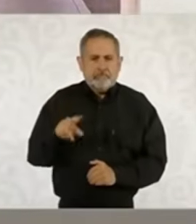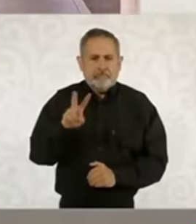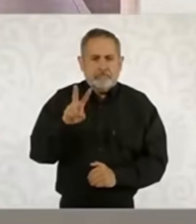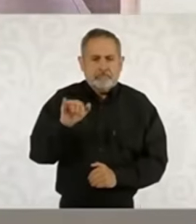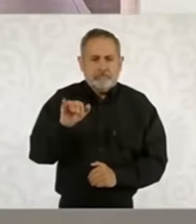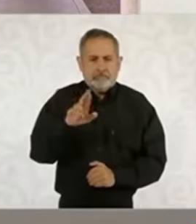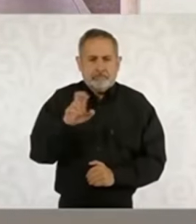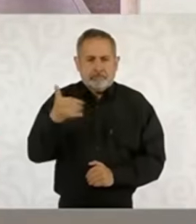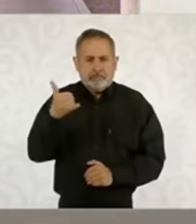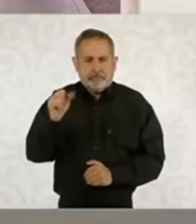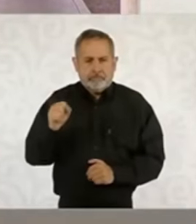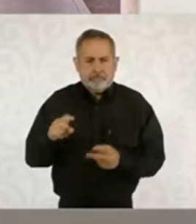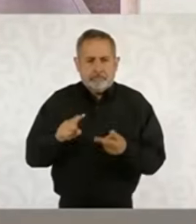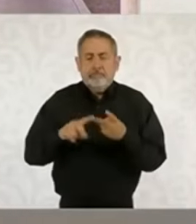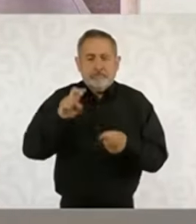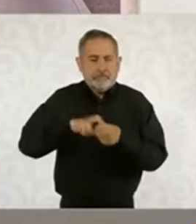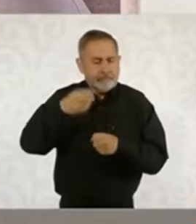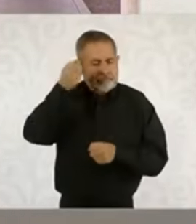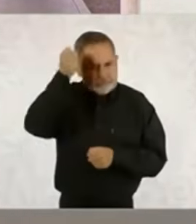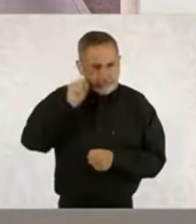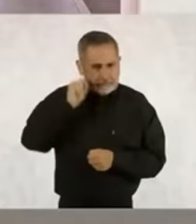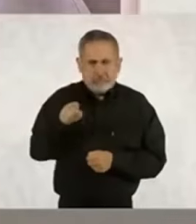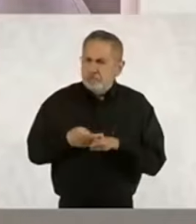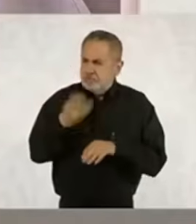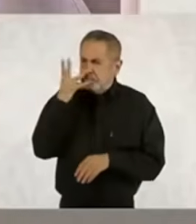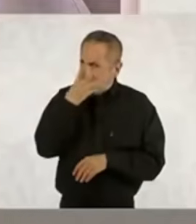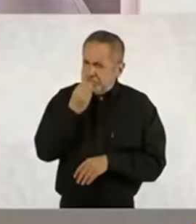Virreyes, en Ahome, Sinaloa, muy bonito,